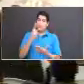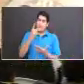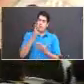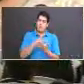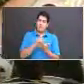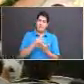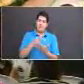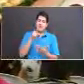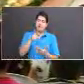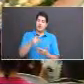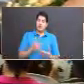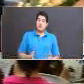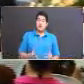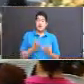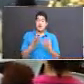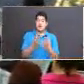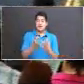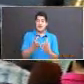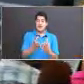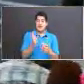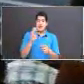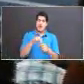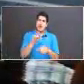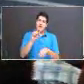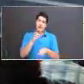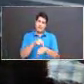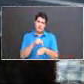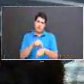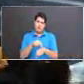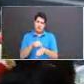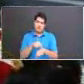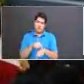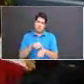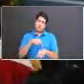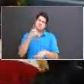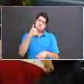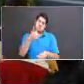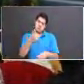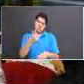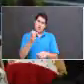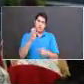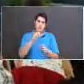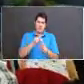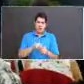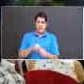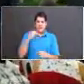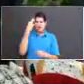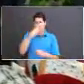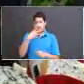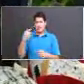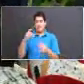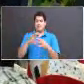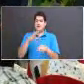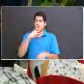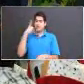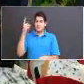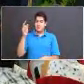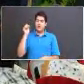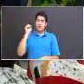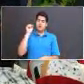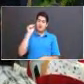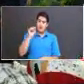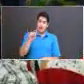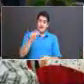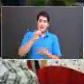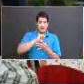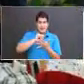Una ofrenda que usted haya dado en el momento adecuado, en el Espíritu de Dios y todo, esa se la apuntaron.